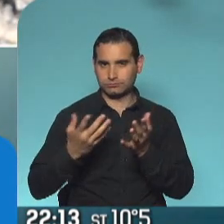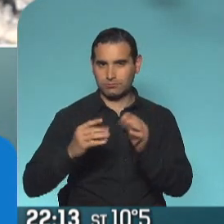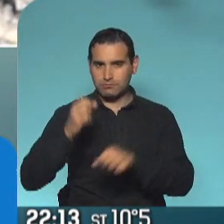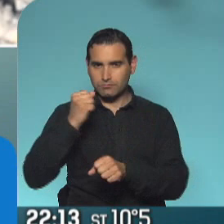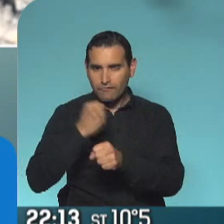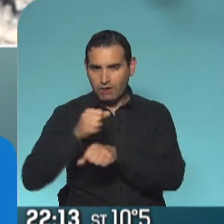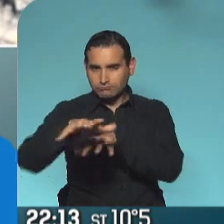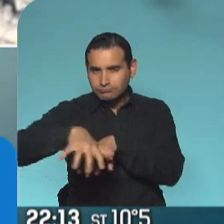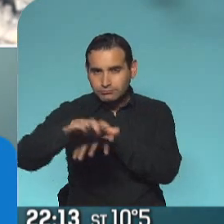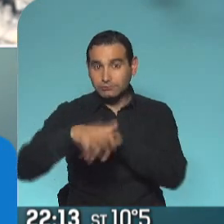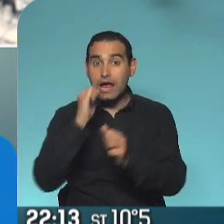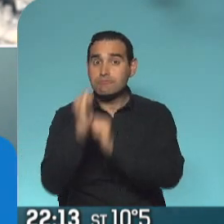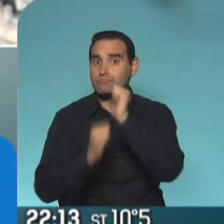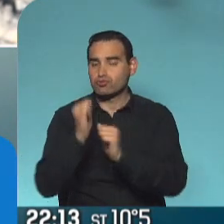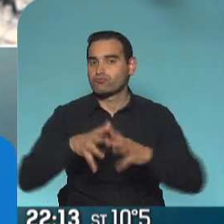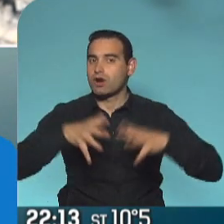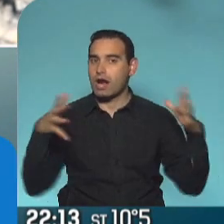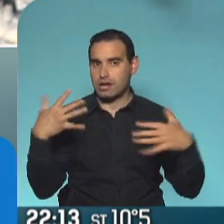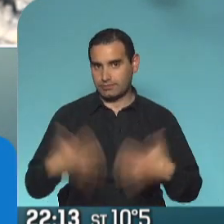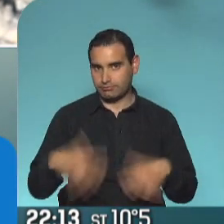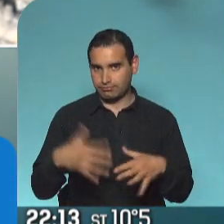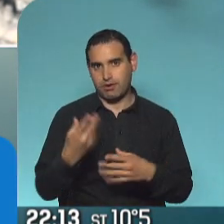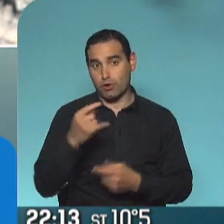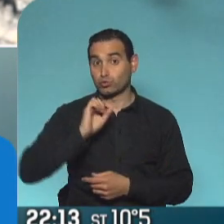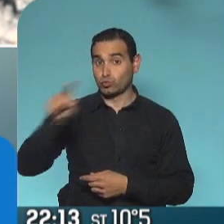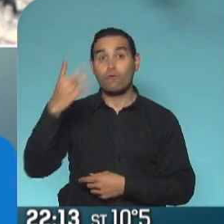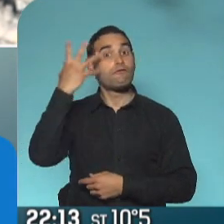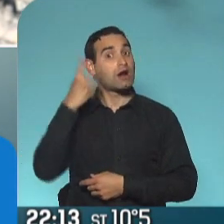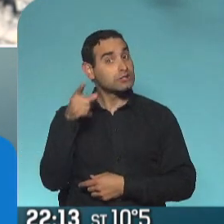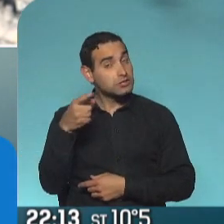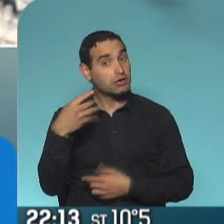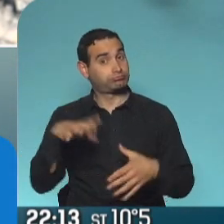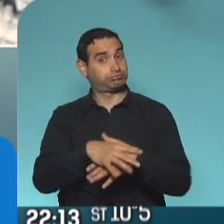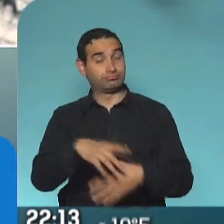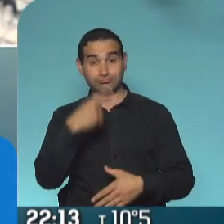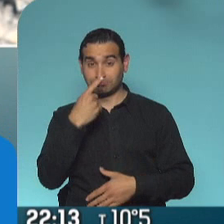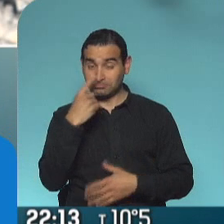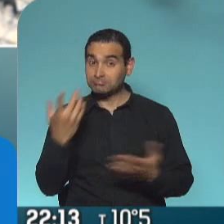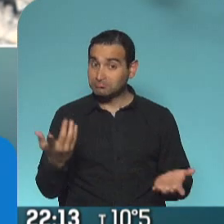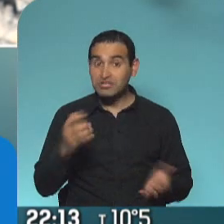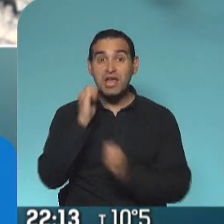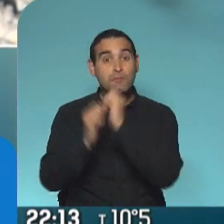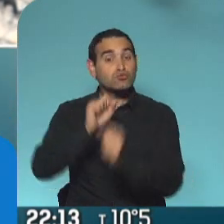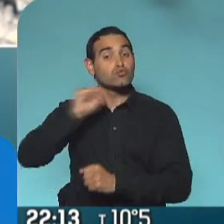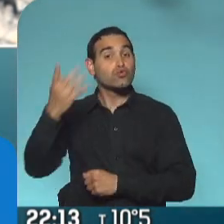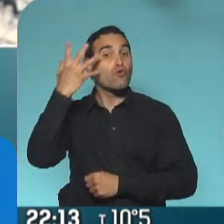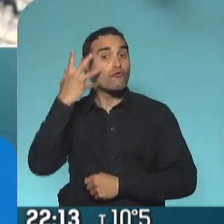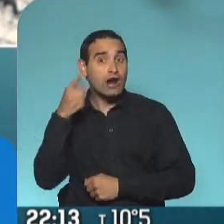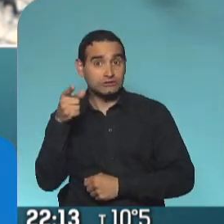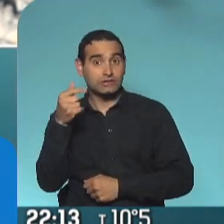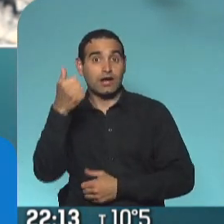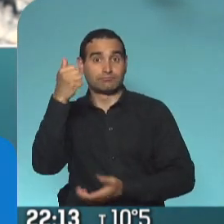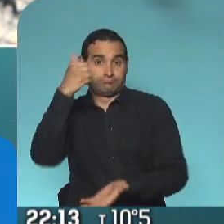agricultores, grandes empresas, en muchos casos de capitales franceses, un tema interesante eso, ¿no? Las empresas de capitales franceses que operan